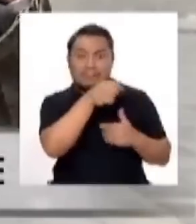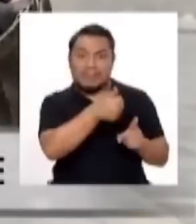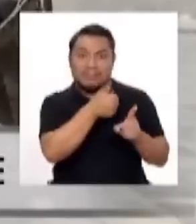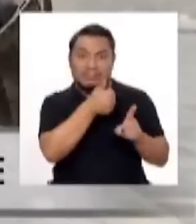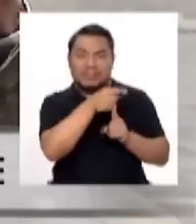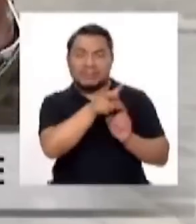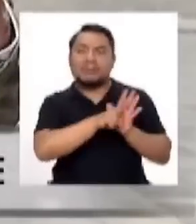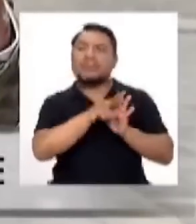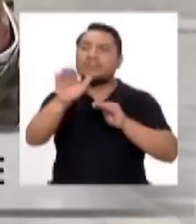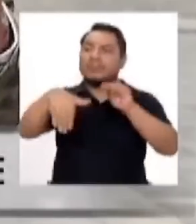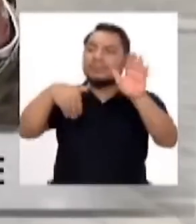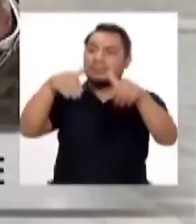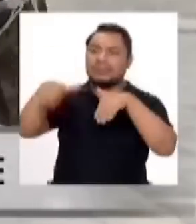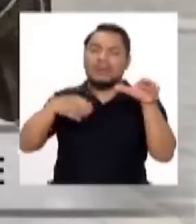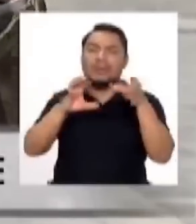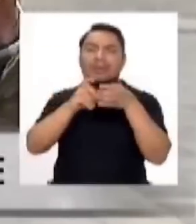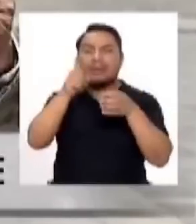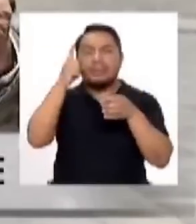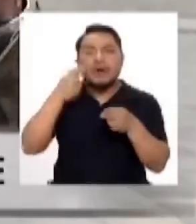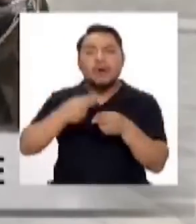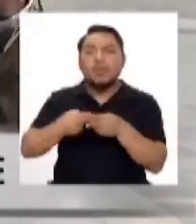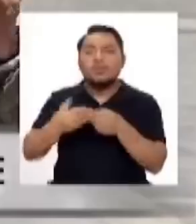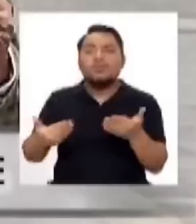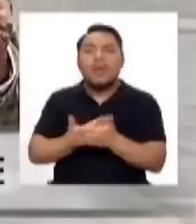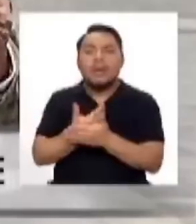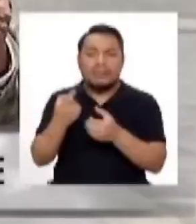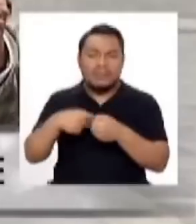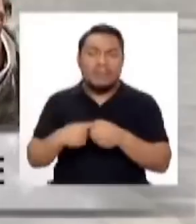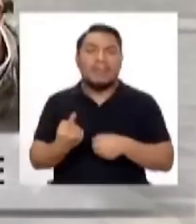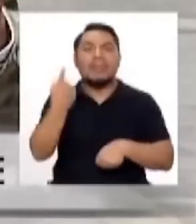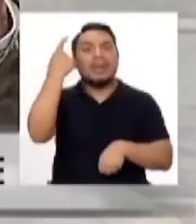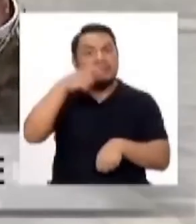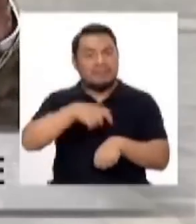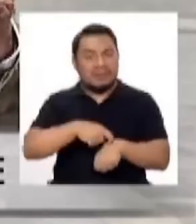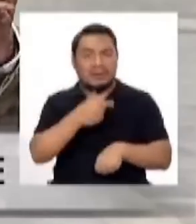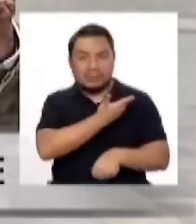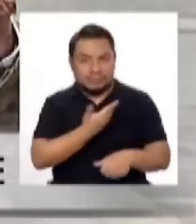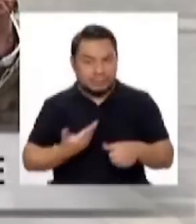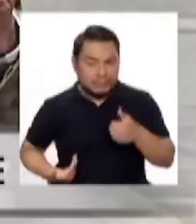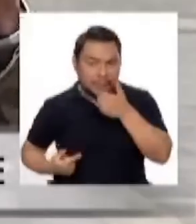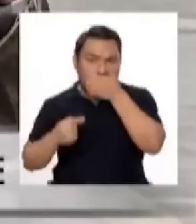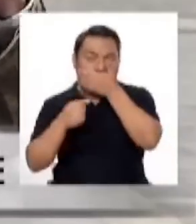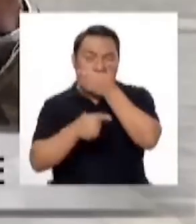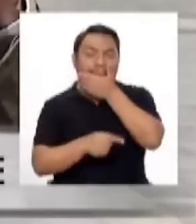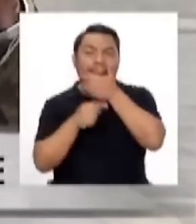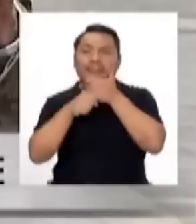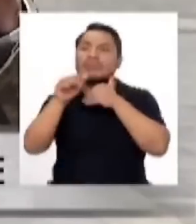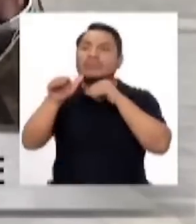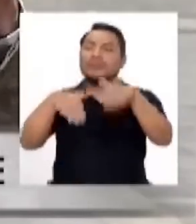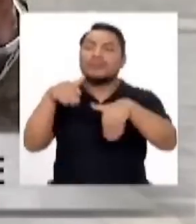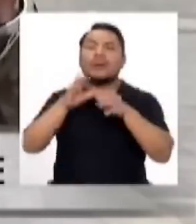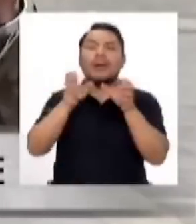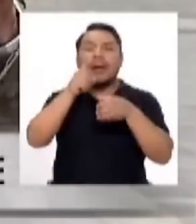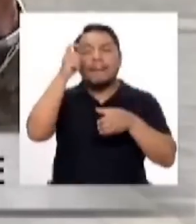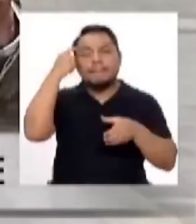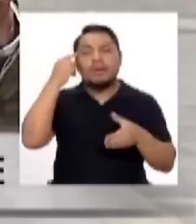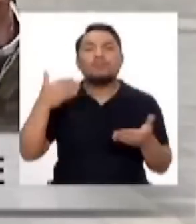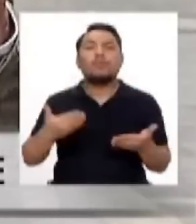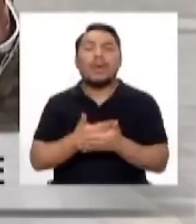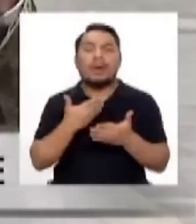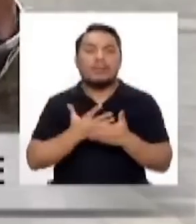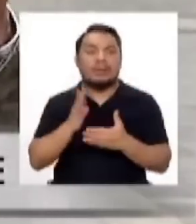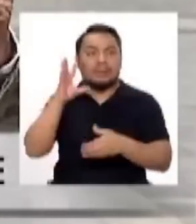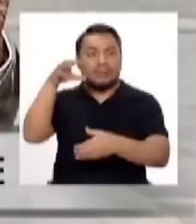de reciente inscripción. Primera vez que un presidente o una presidenta convoca a partidos que no tienen